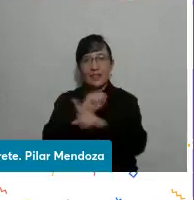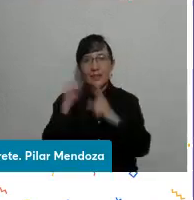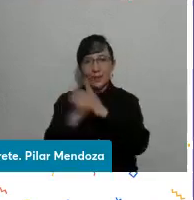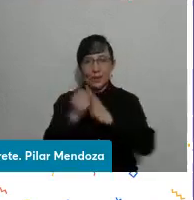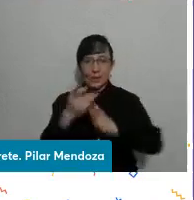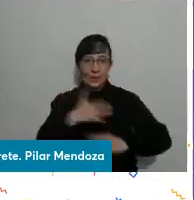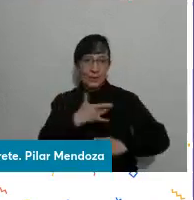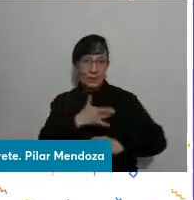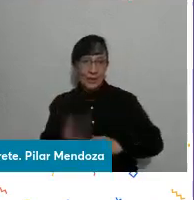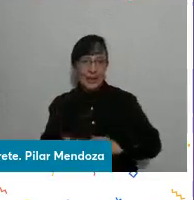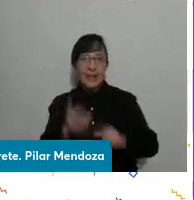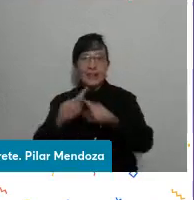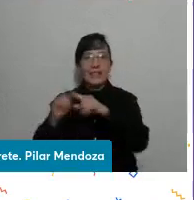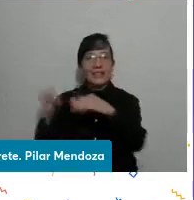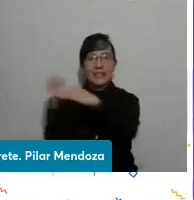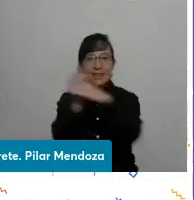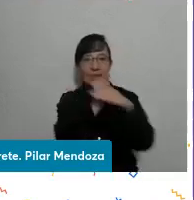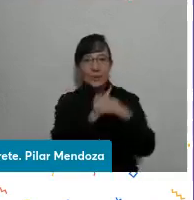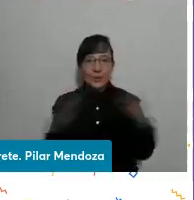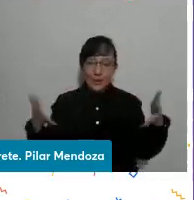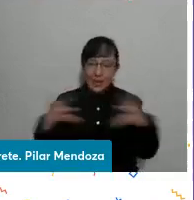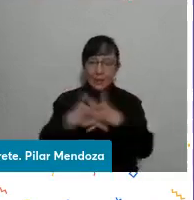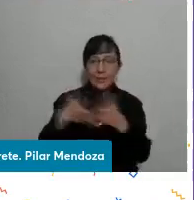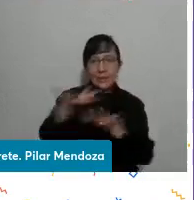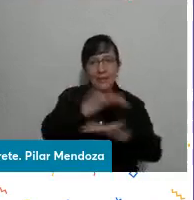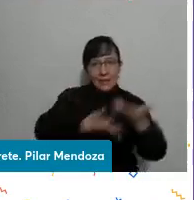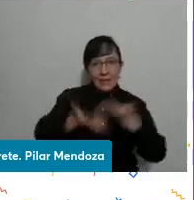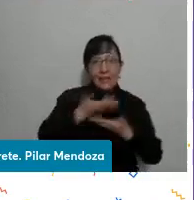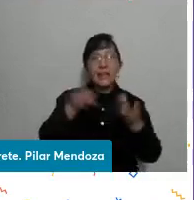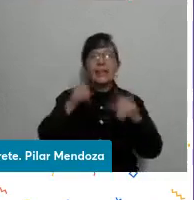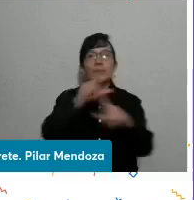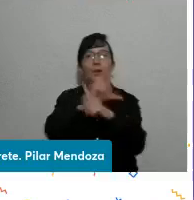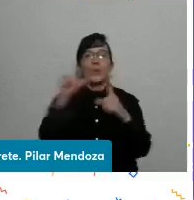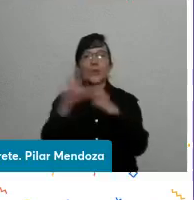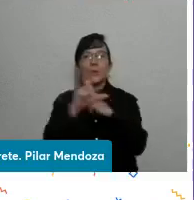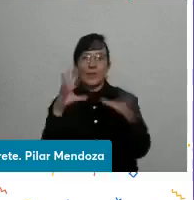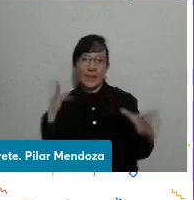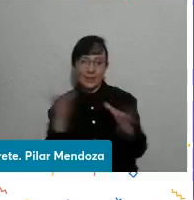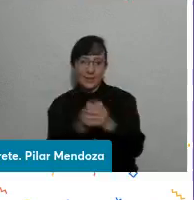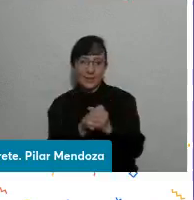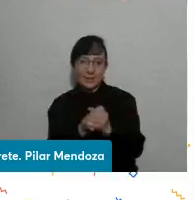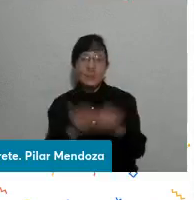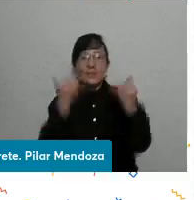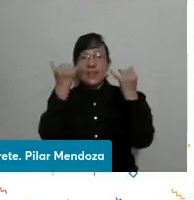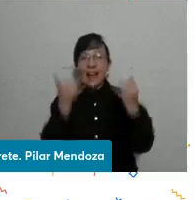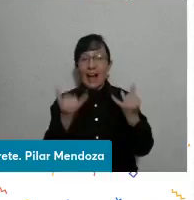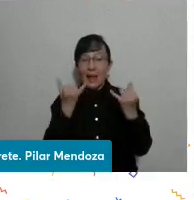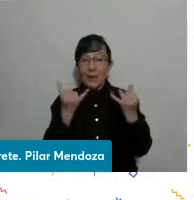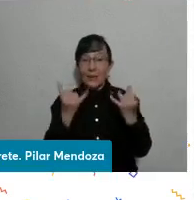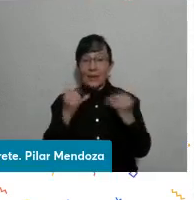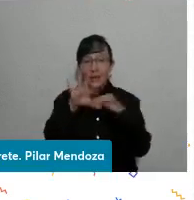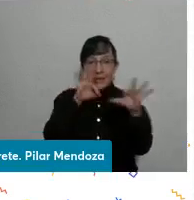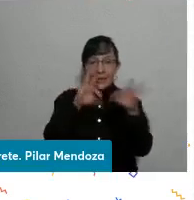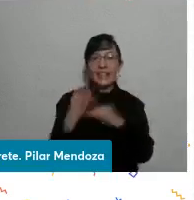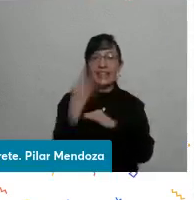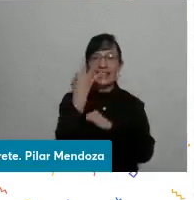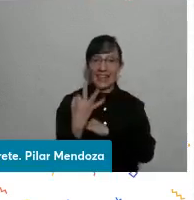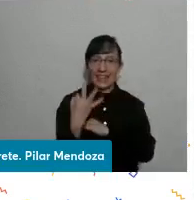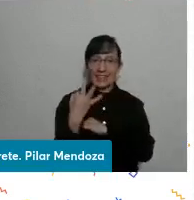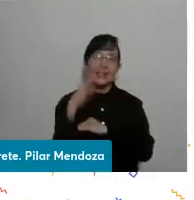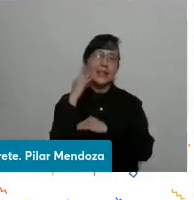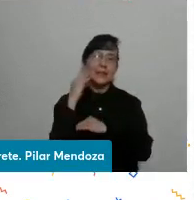articulación interinstitucional y con cultura inclusiva. Hoy vamos a tener tres experiencias,